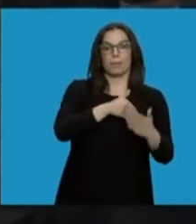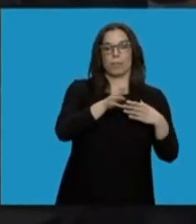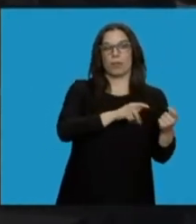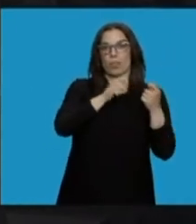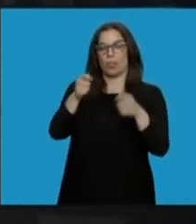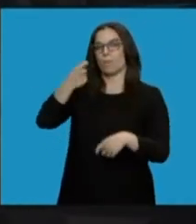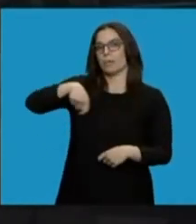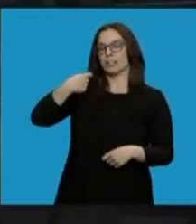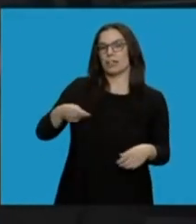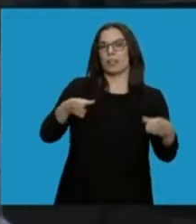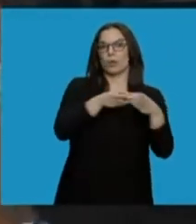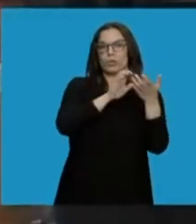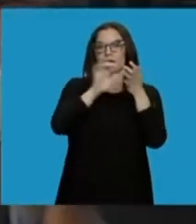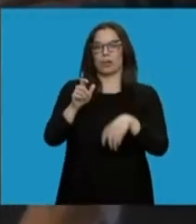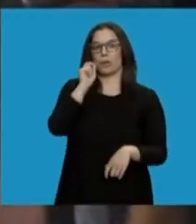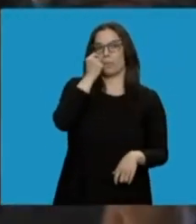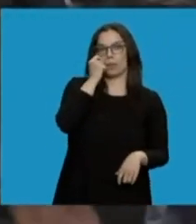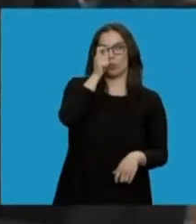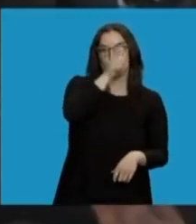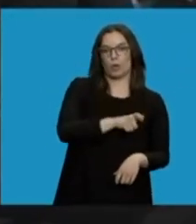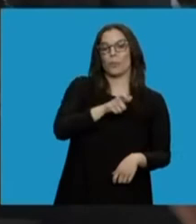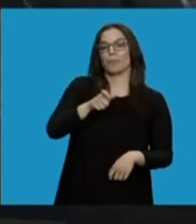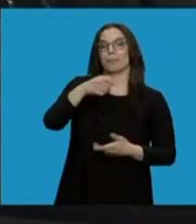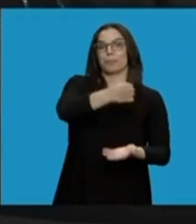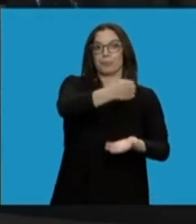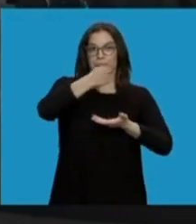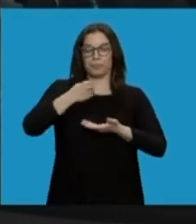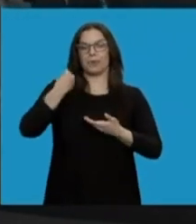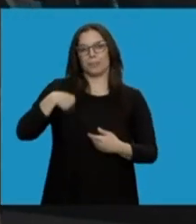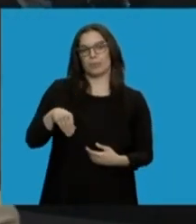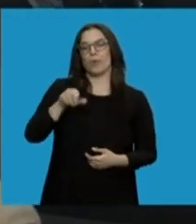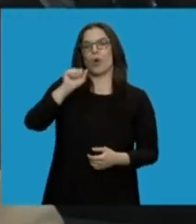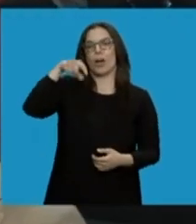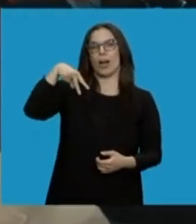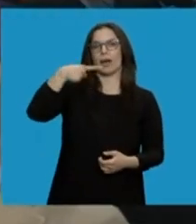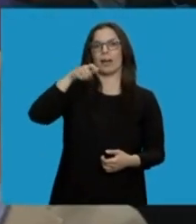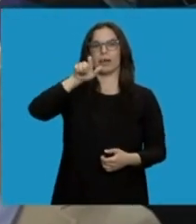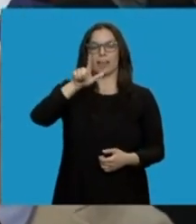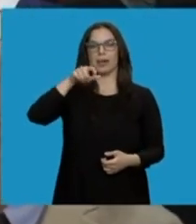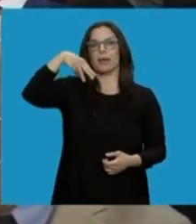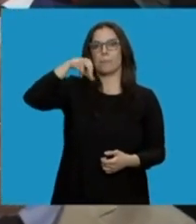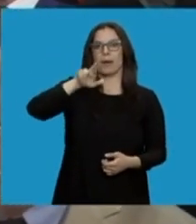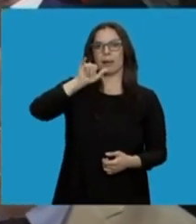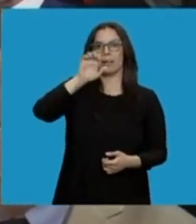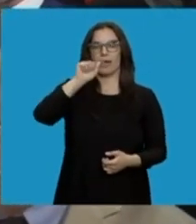Presidente de la Junta de Castilla y León, Alfonso Fernández Mañueco, lo recoge Ángel María de Pablo Saguado.